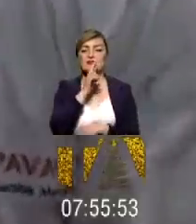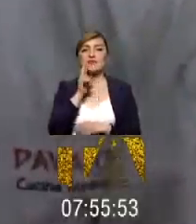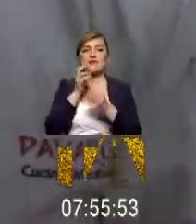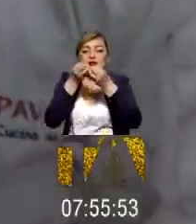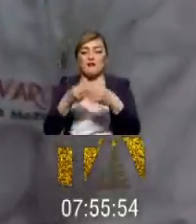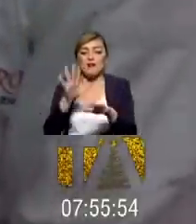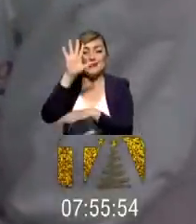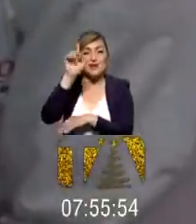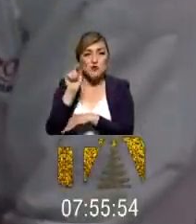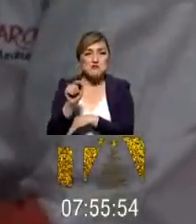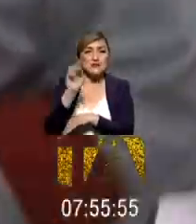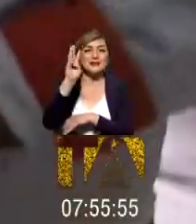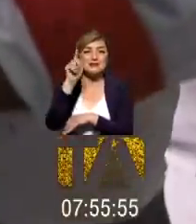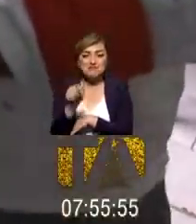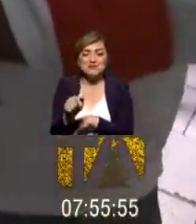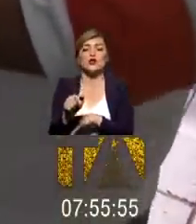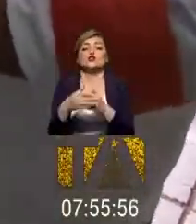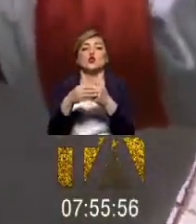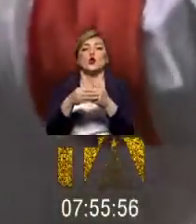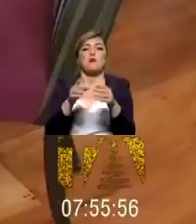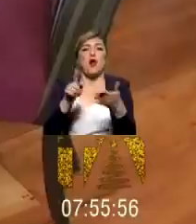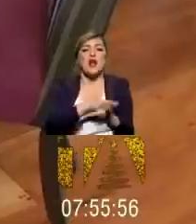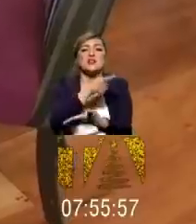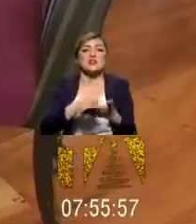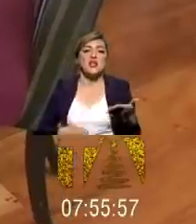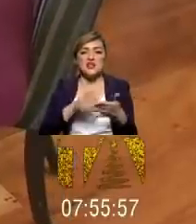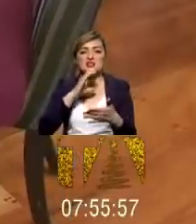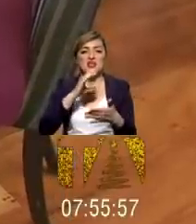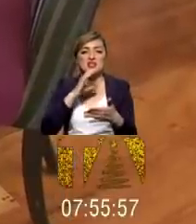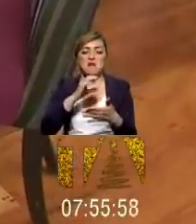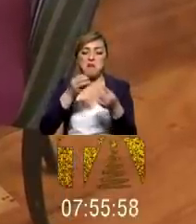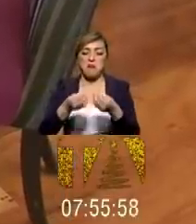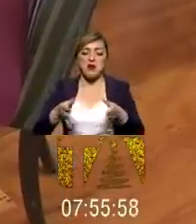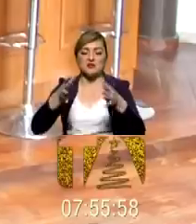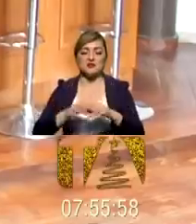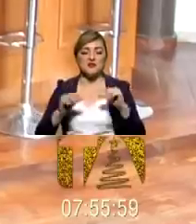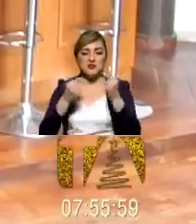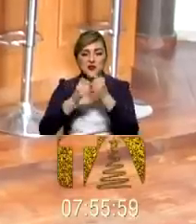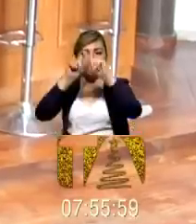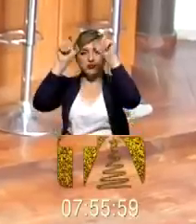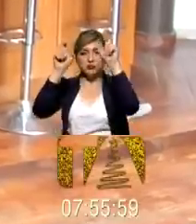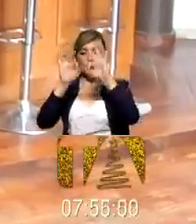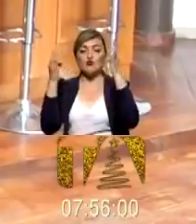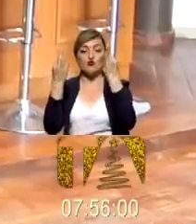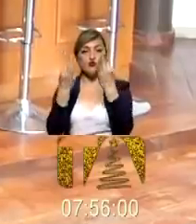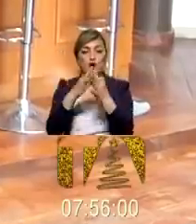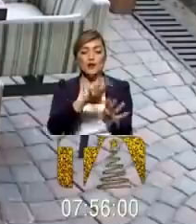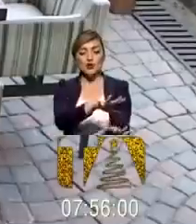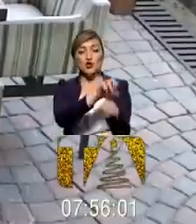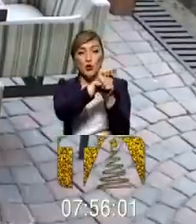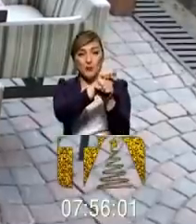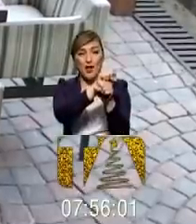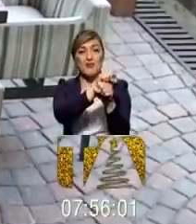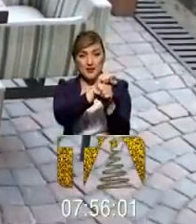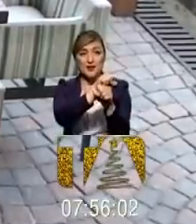alrededor de 5,000 a 6,000 dólares por las cancelaciones de cenas, ya que normalmente grupos empresariales y familias solicitaban